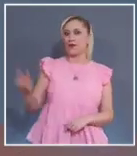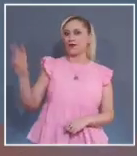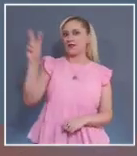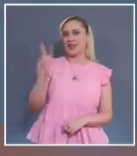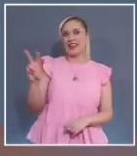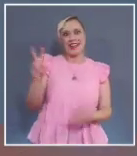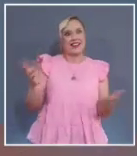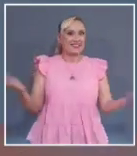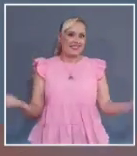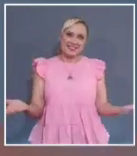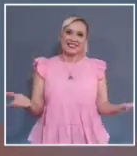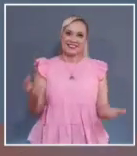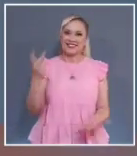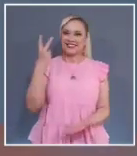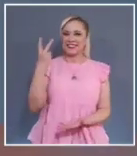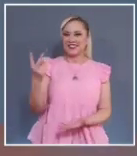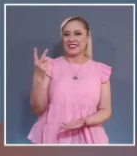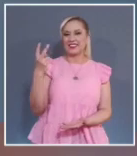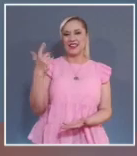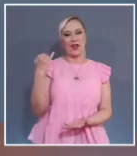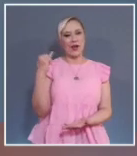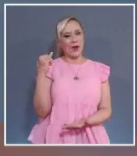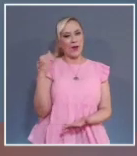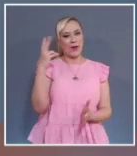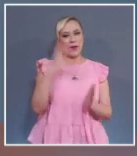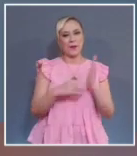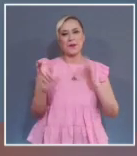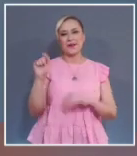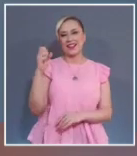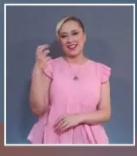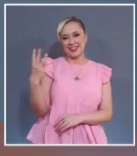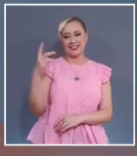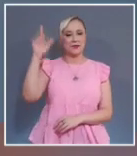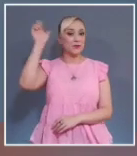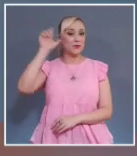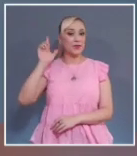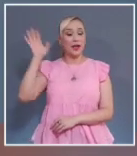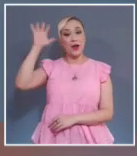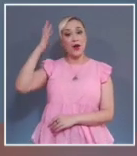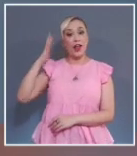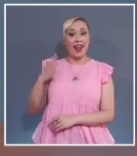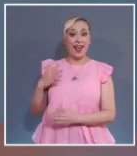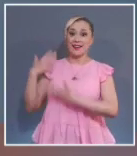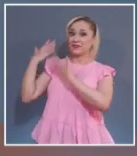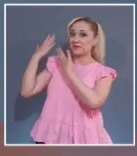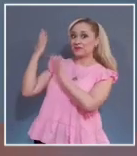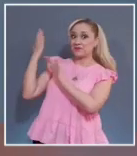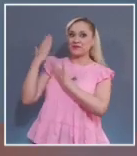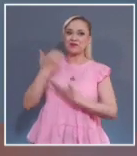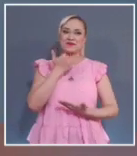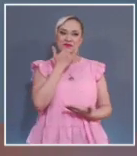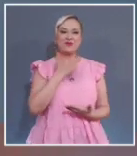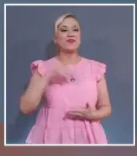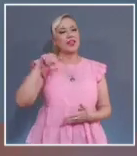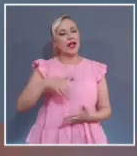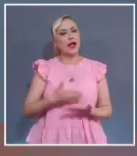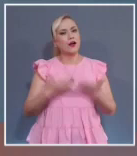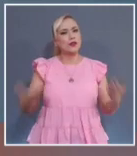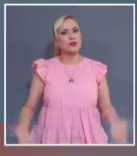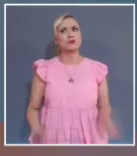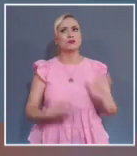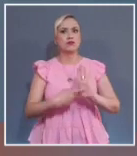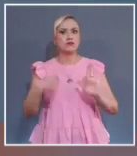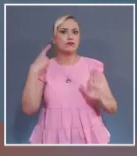de junio de 2023. Soy Lorena Sánchez Cabrera y tendré el gusto de presentarle la información más relevante generada hasta el momento de lo que ha